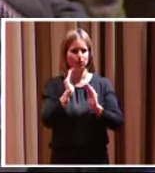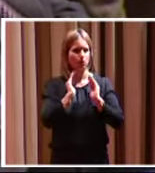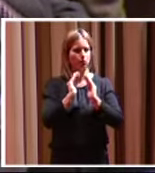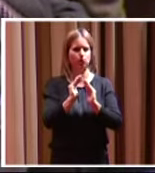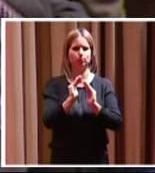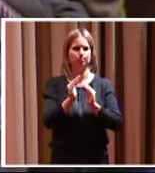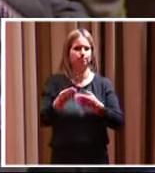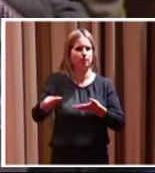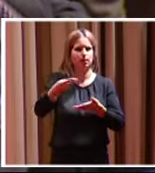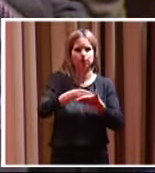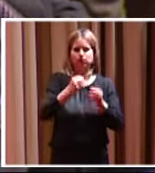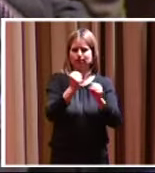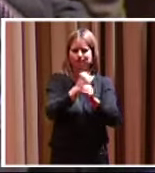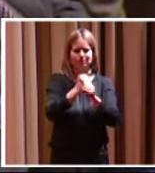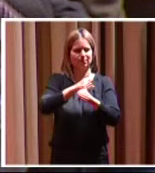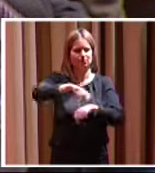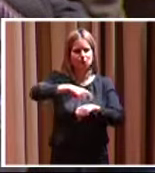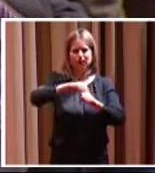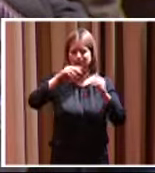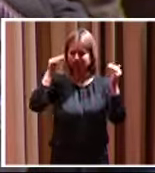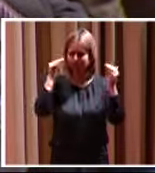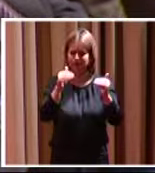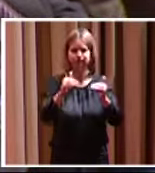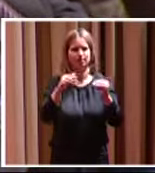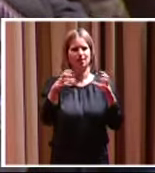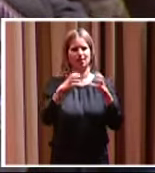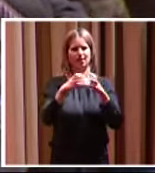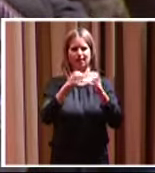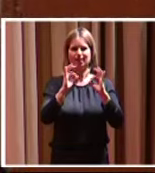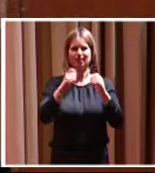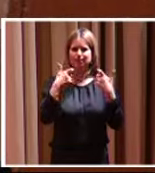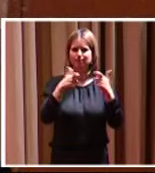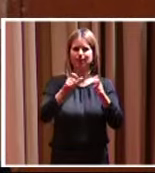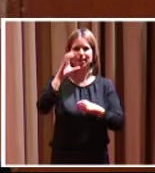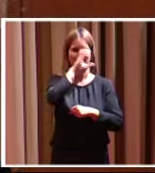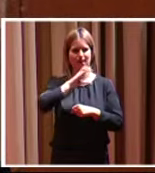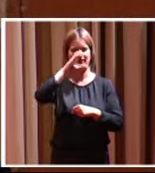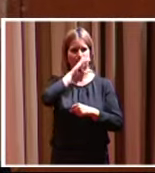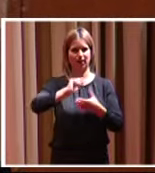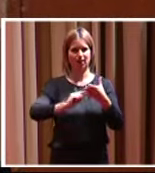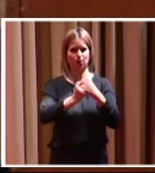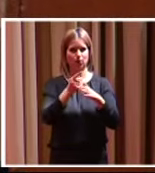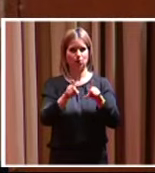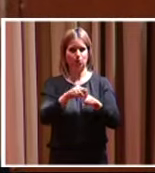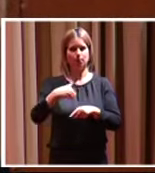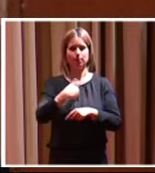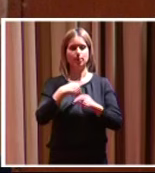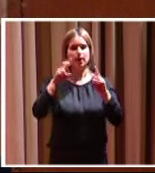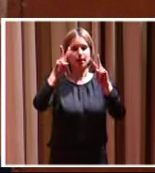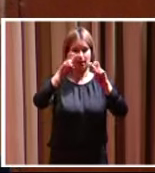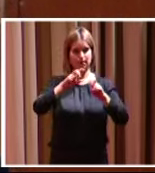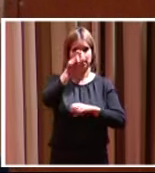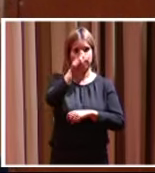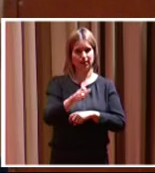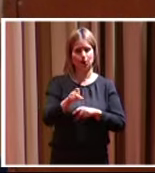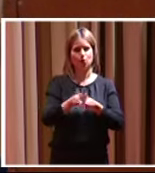por su aporte, trabajo, dedicación a esa Granada científica, innovadora, como investigador, pero también